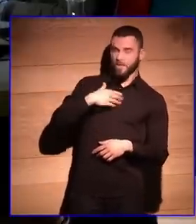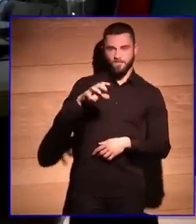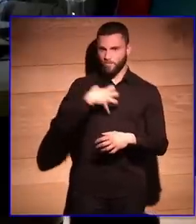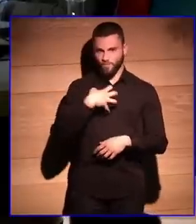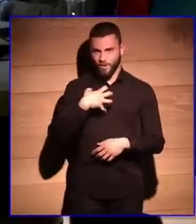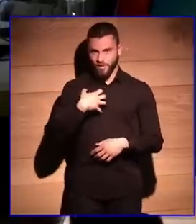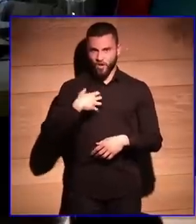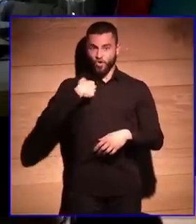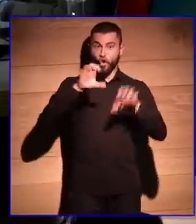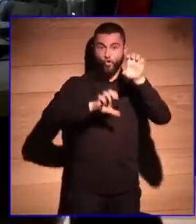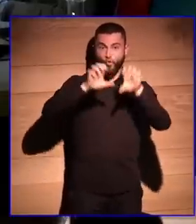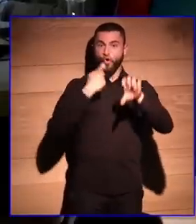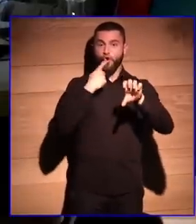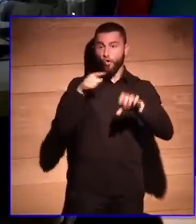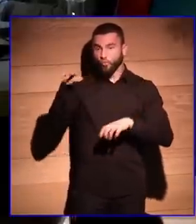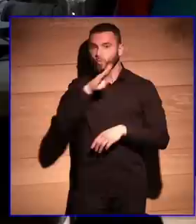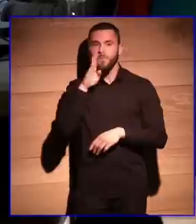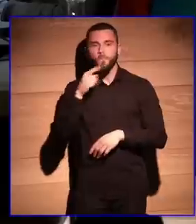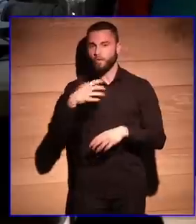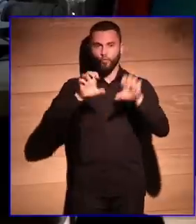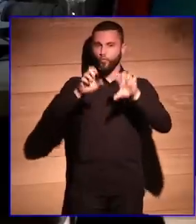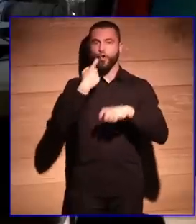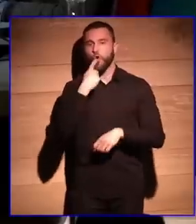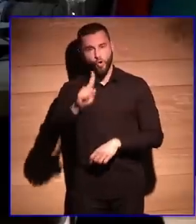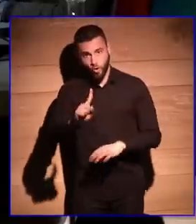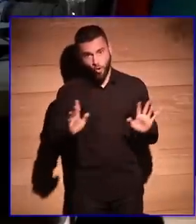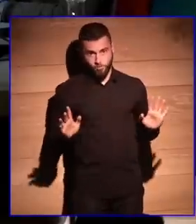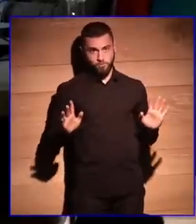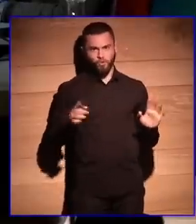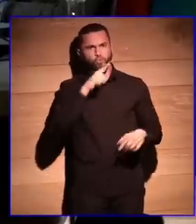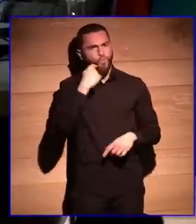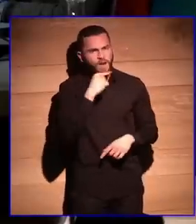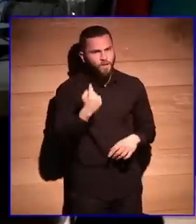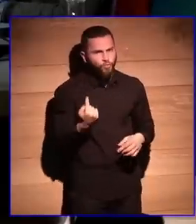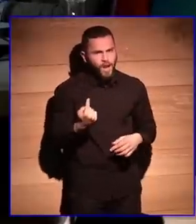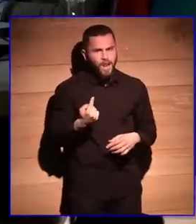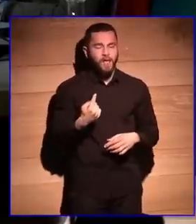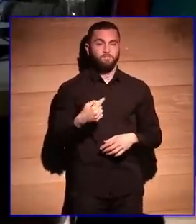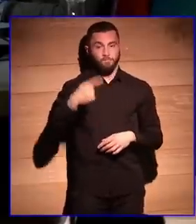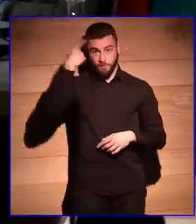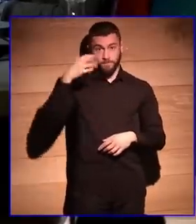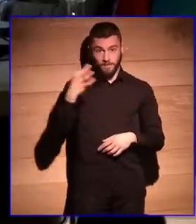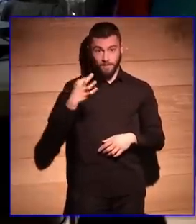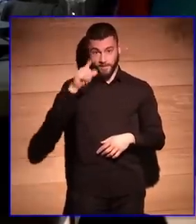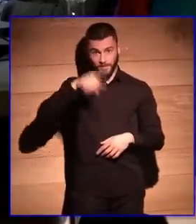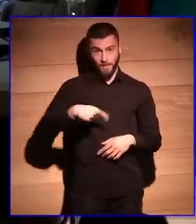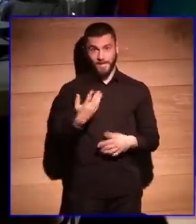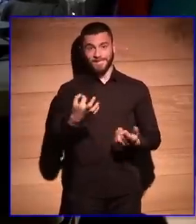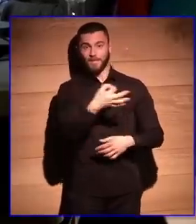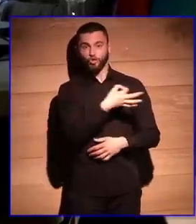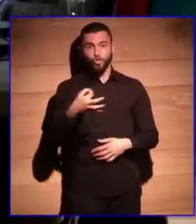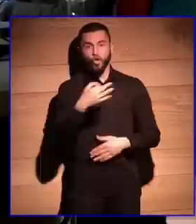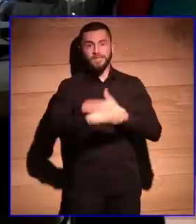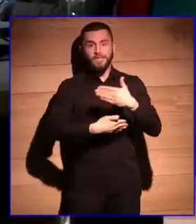culo rojo, tú no, mamá. No puede ser. Hay cosas que son obvias. O sea, que me quieres y duele, ¿eh? También hay que tener en cuenta que esta sofisticación a lo